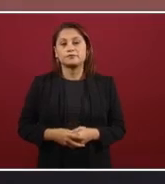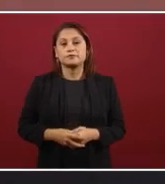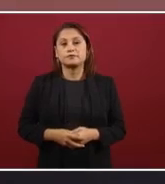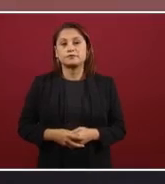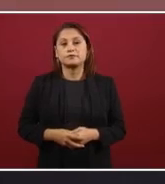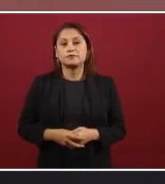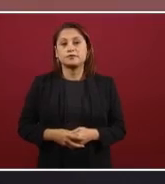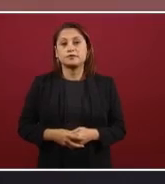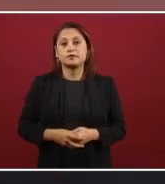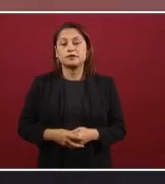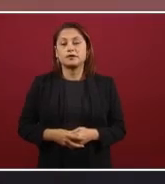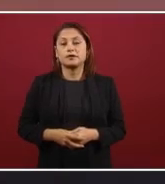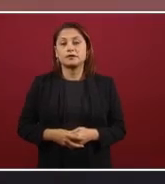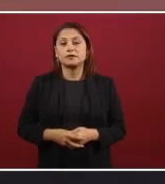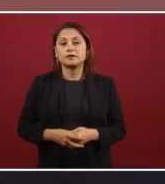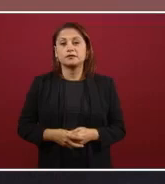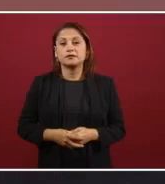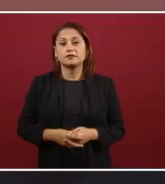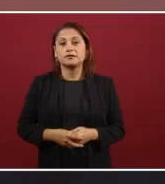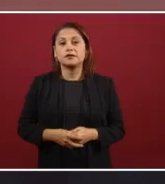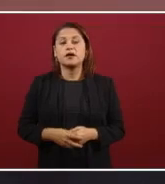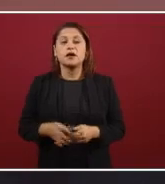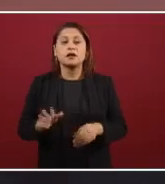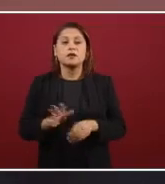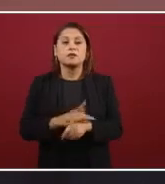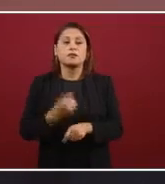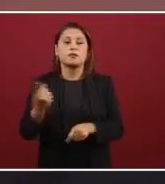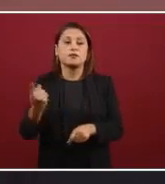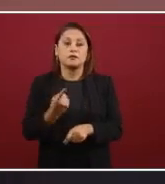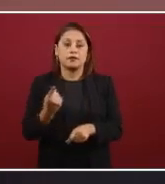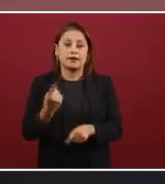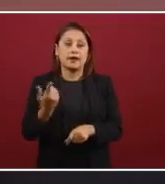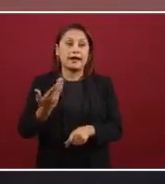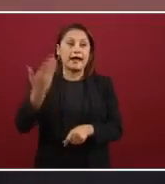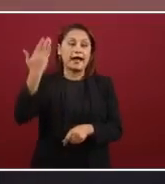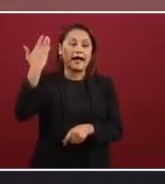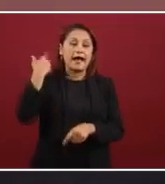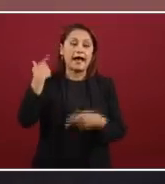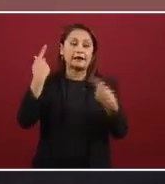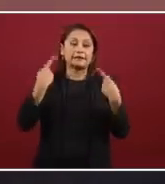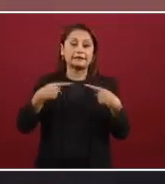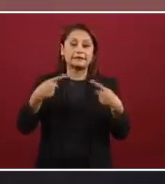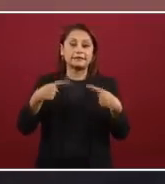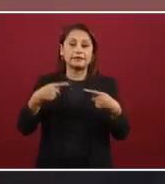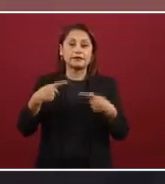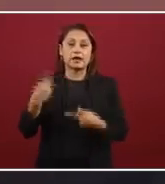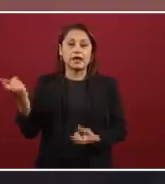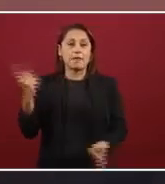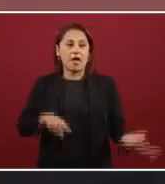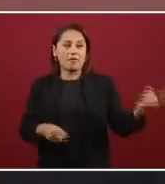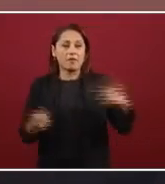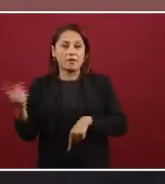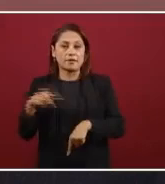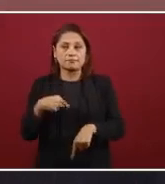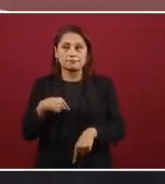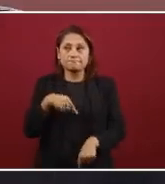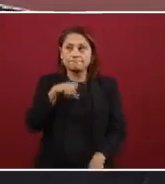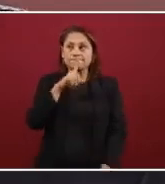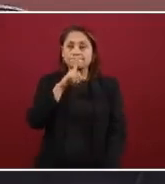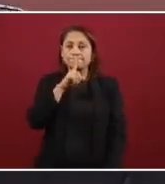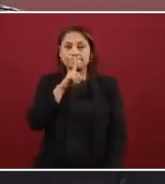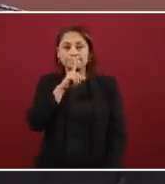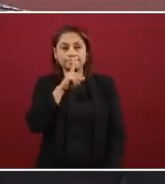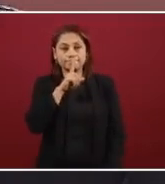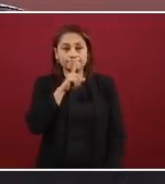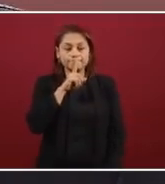los que callaban como momias cuando había autoritarismo, ahora